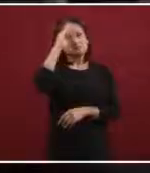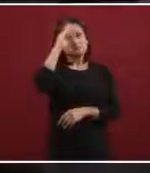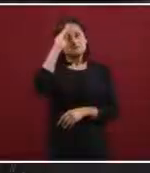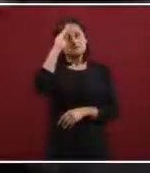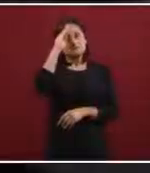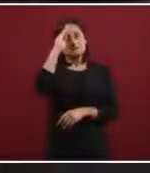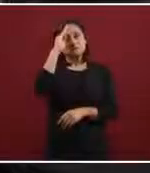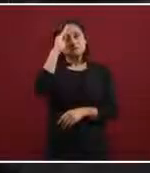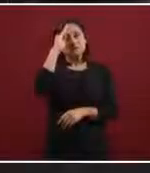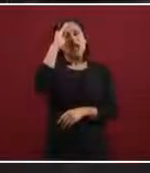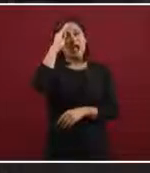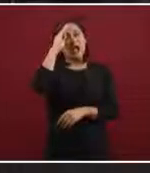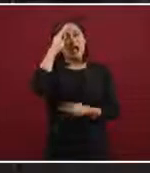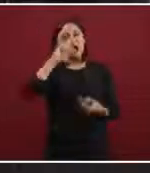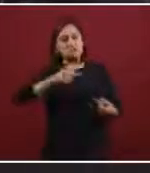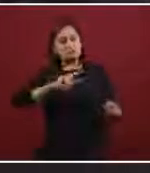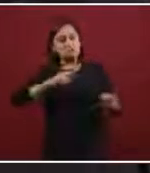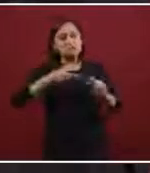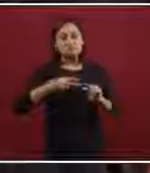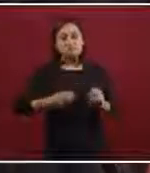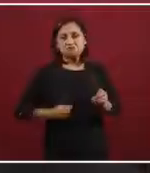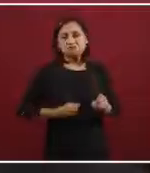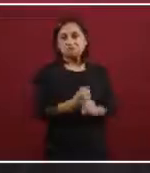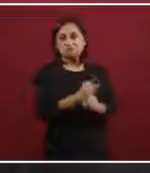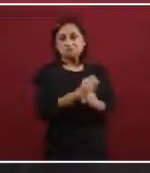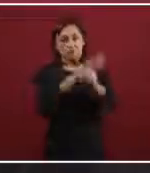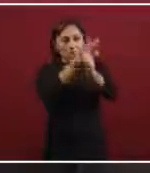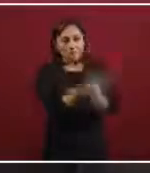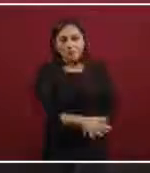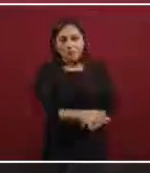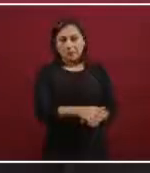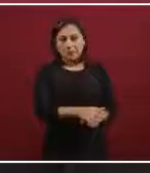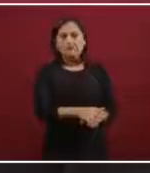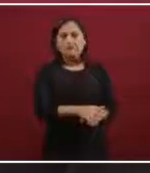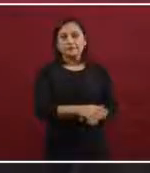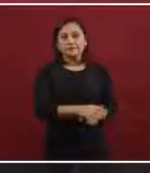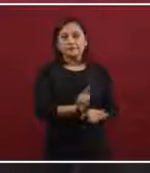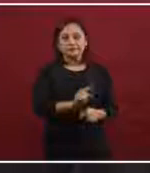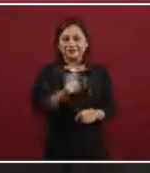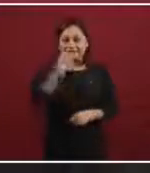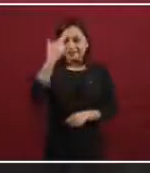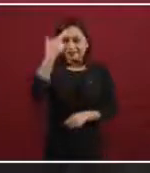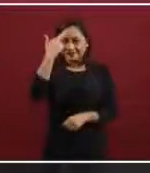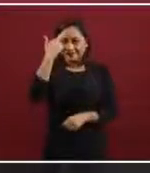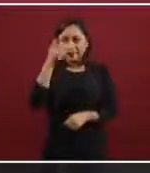adquirir legitimidad acaba de pasar la elección